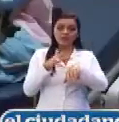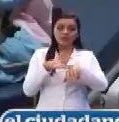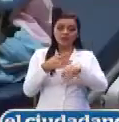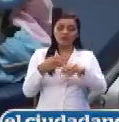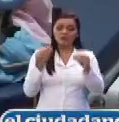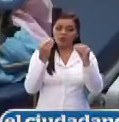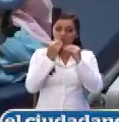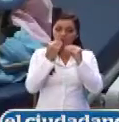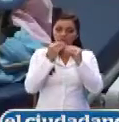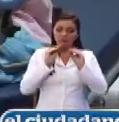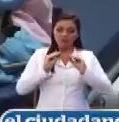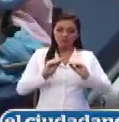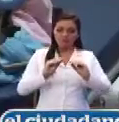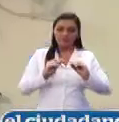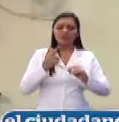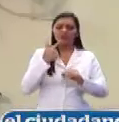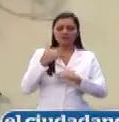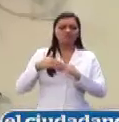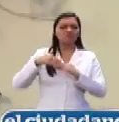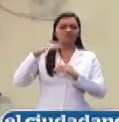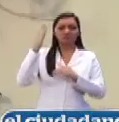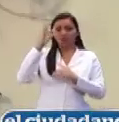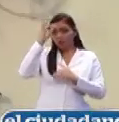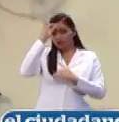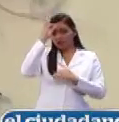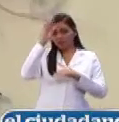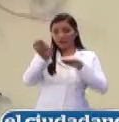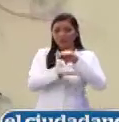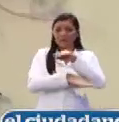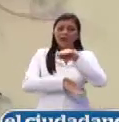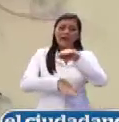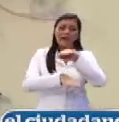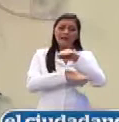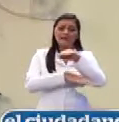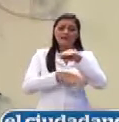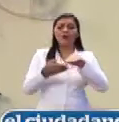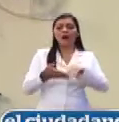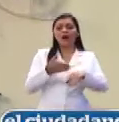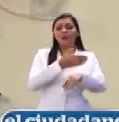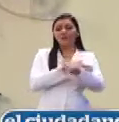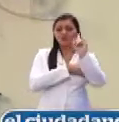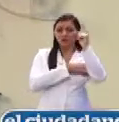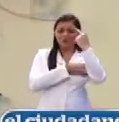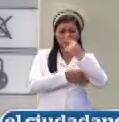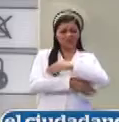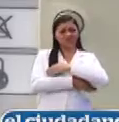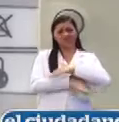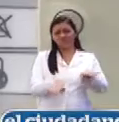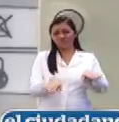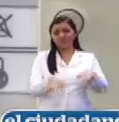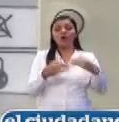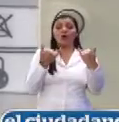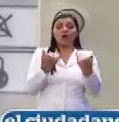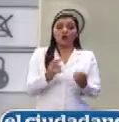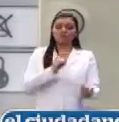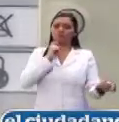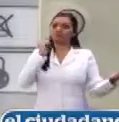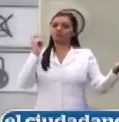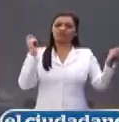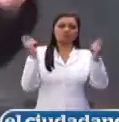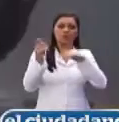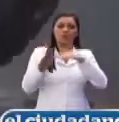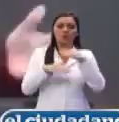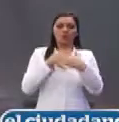superen los estándares de muchos de los hospitales básicos que heredó el gobierno de la revolución ciudadana y es el cambio que queremos hacer